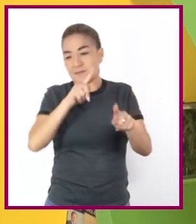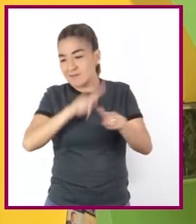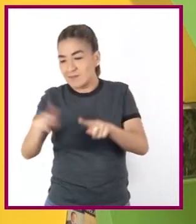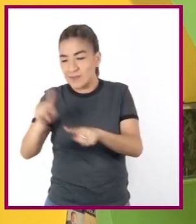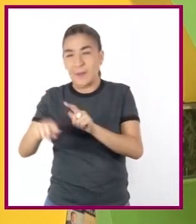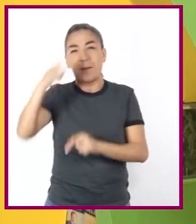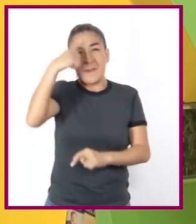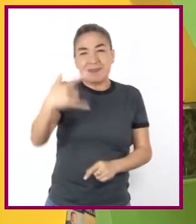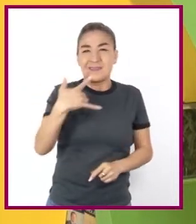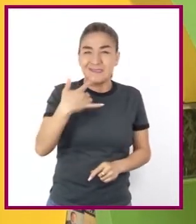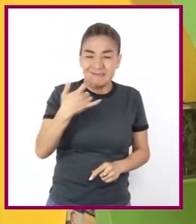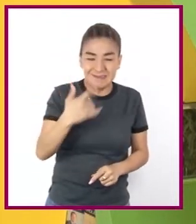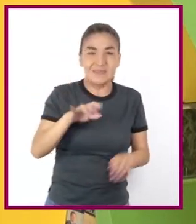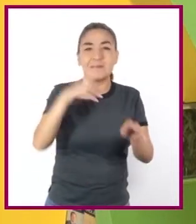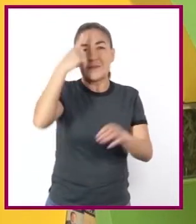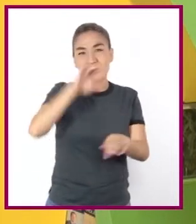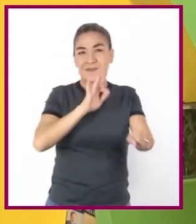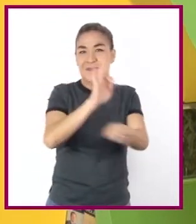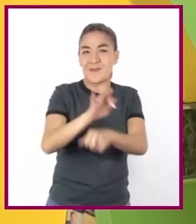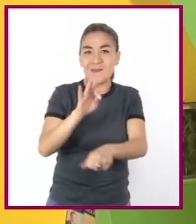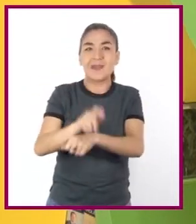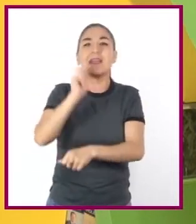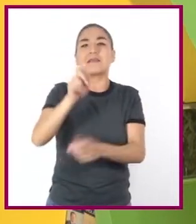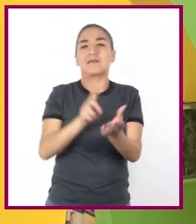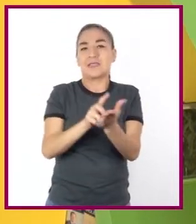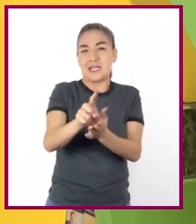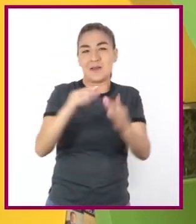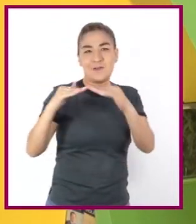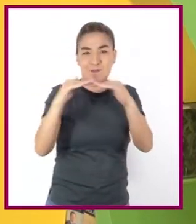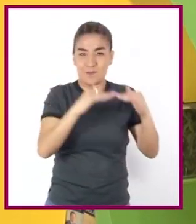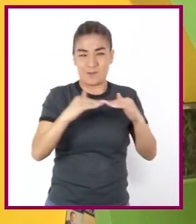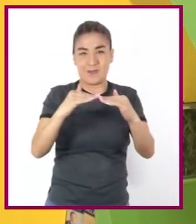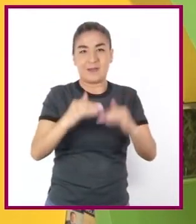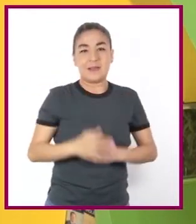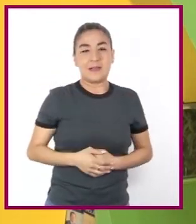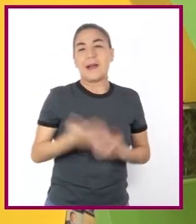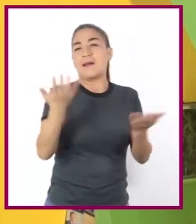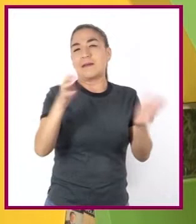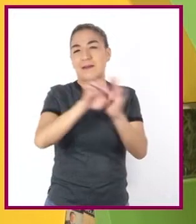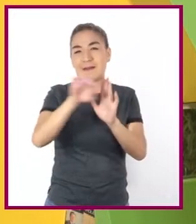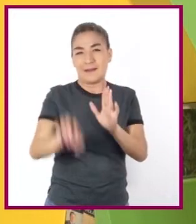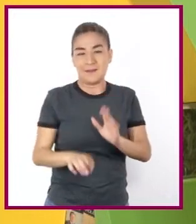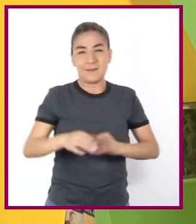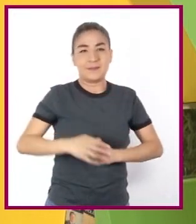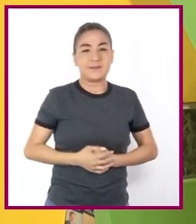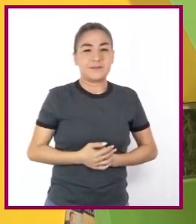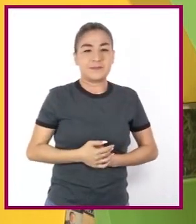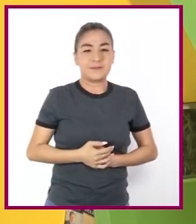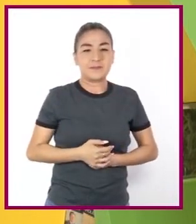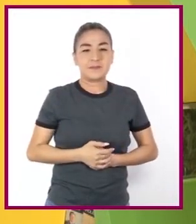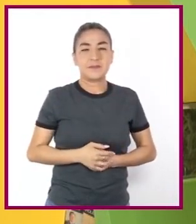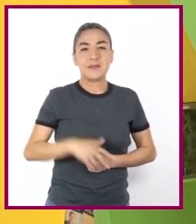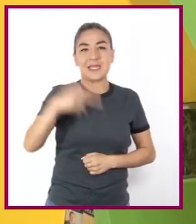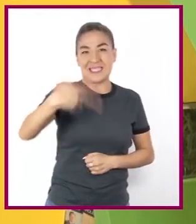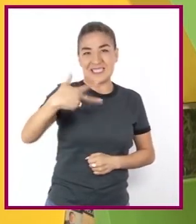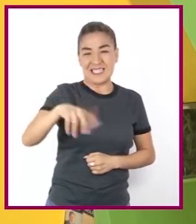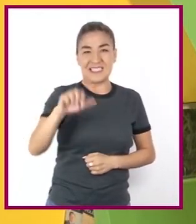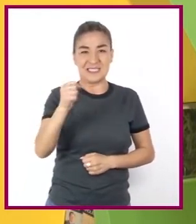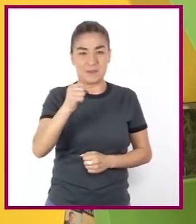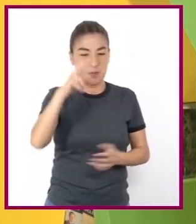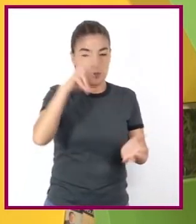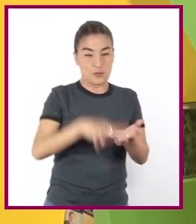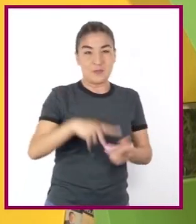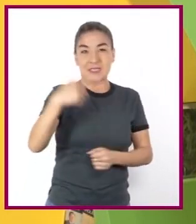diferentes esfuerzos para favorecer el derecho a la igualdad. Por ejemplo, el 13 de septiembre de